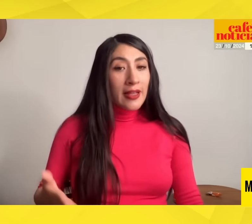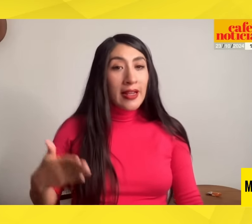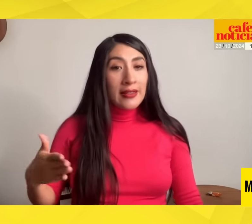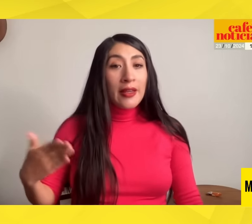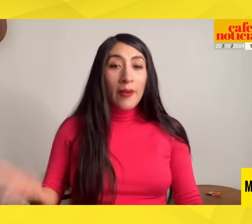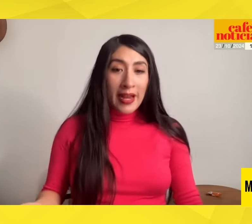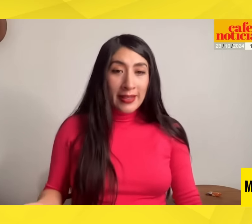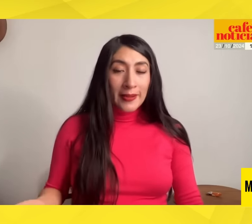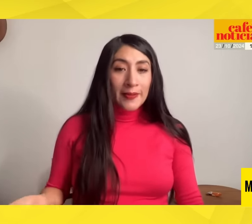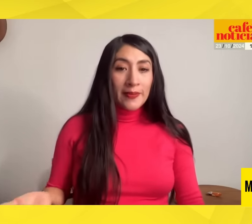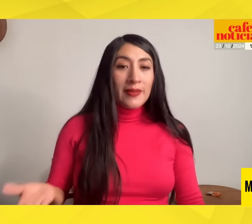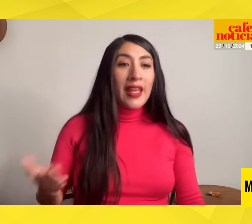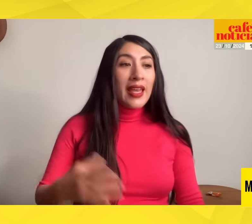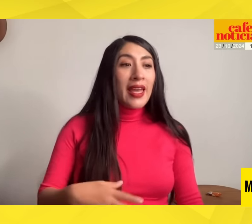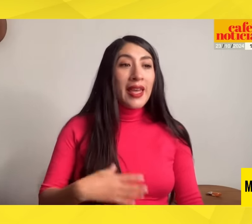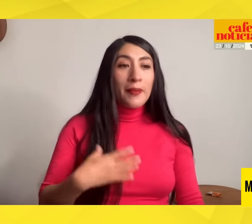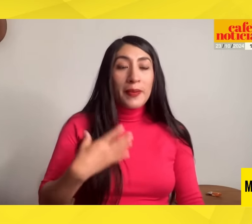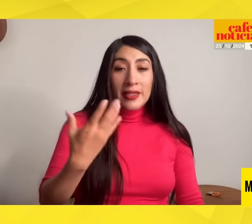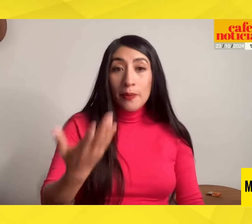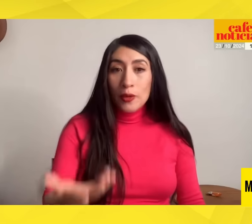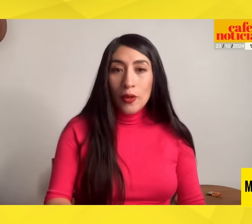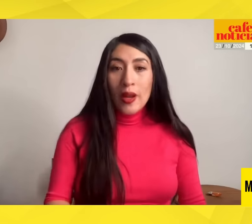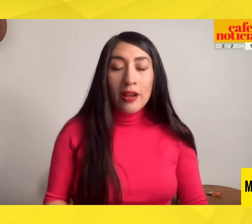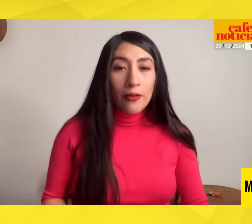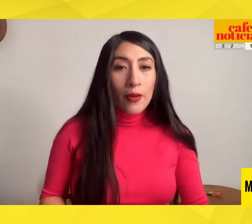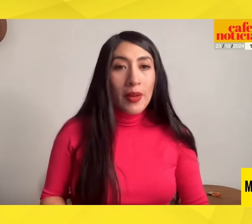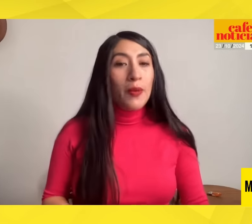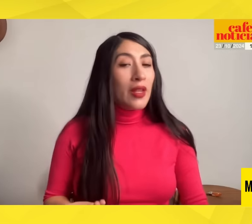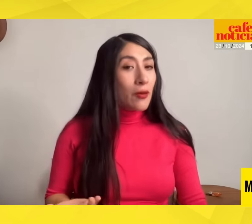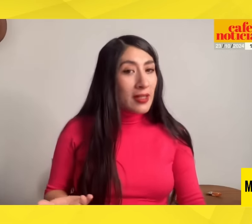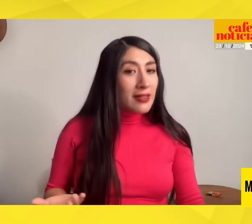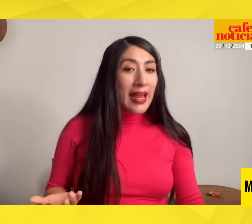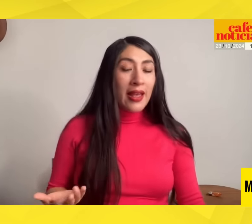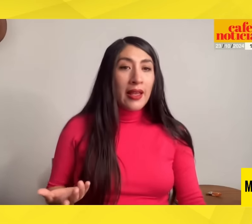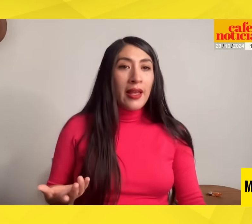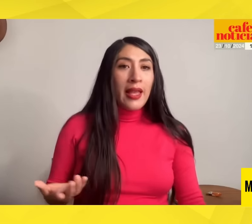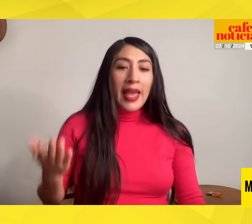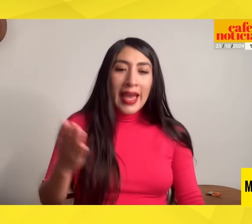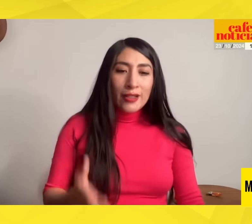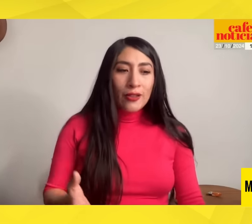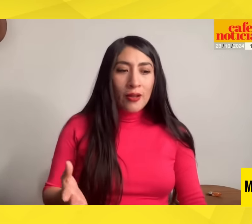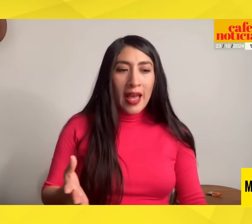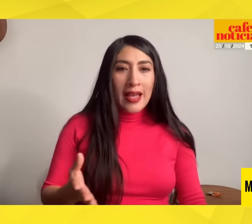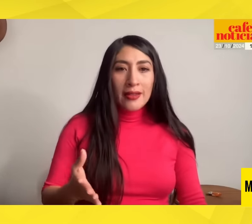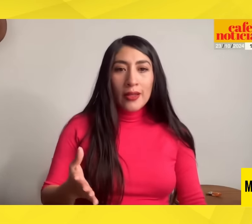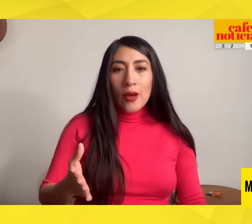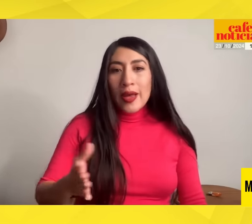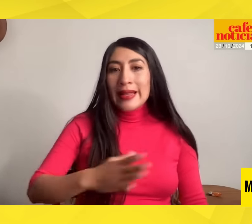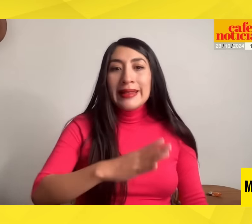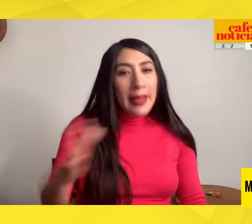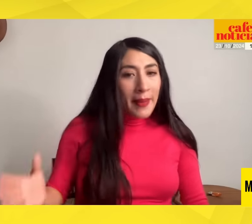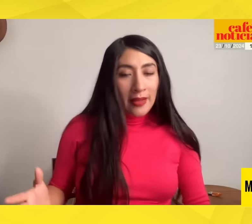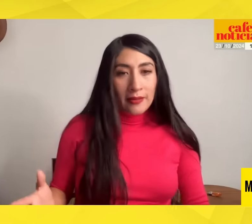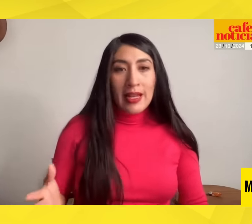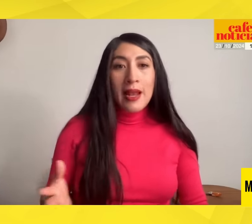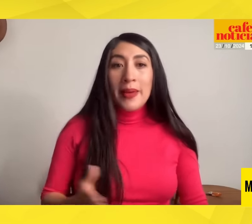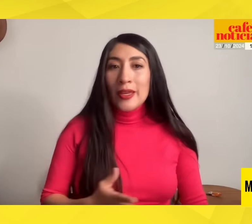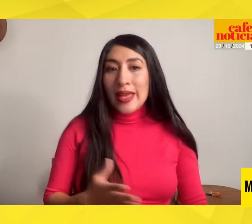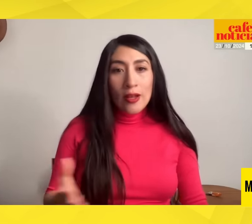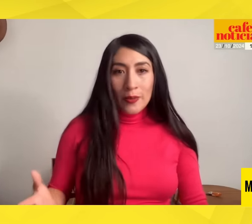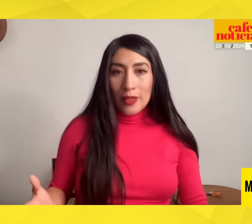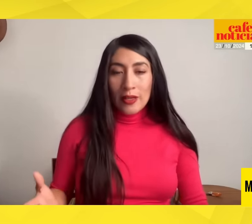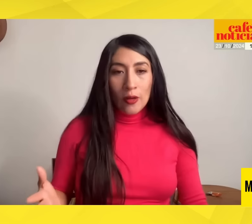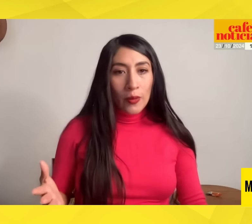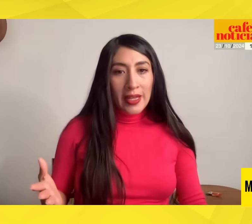la jueza Nancy Juárez de que pues impugnó la reforma al poder judicial esto ha sido el tema de la